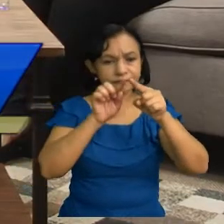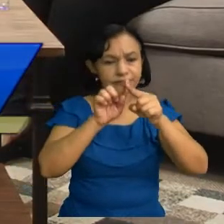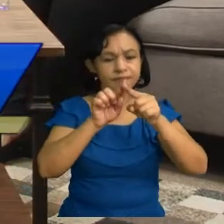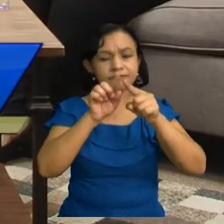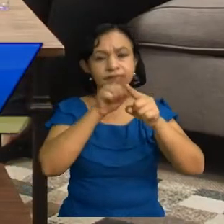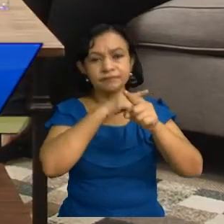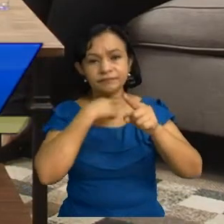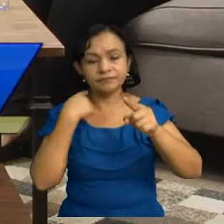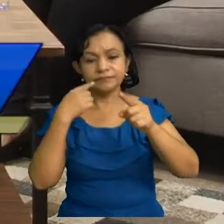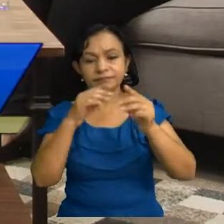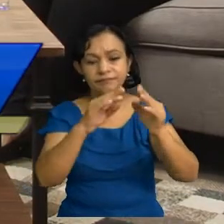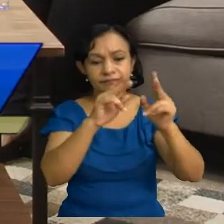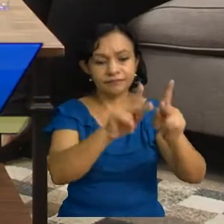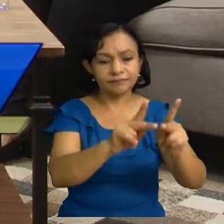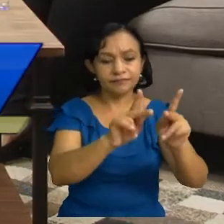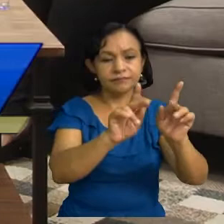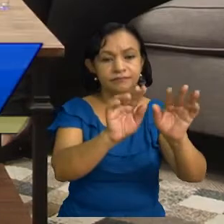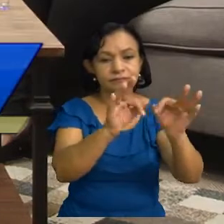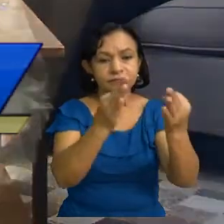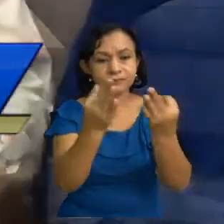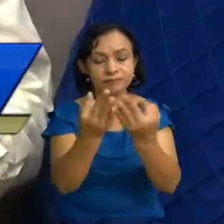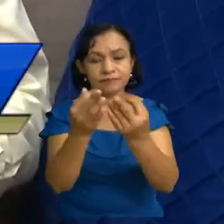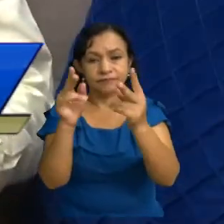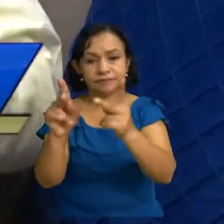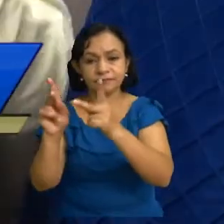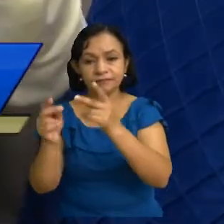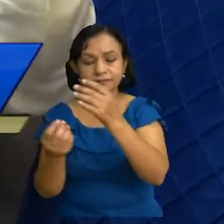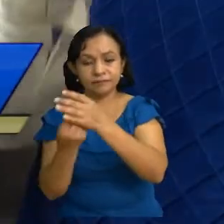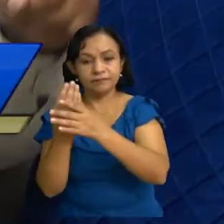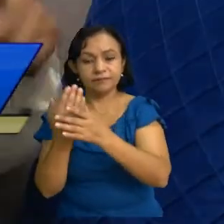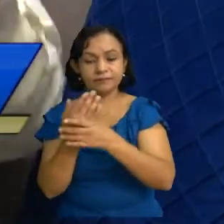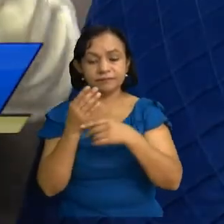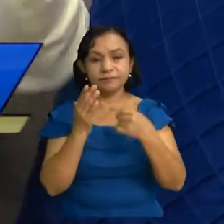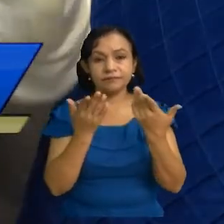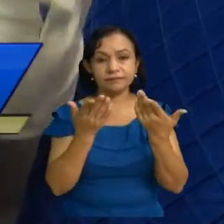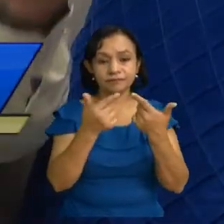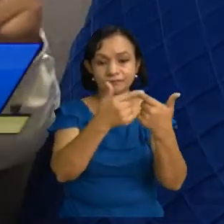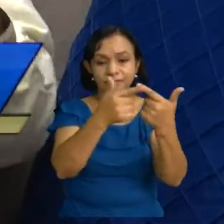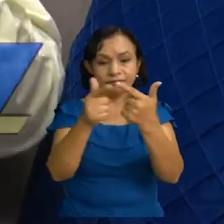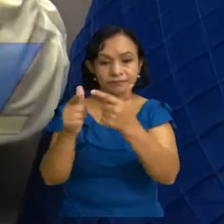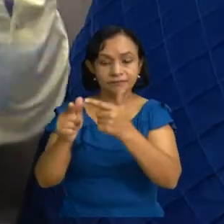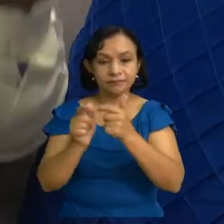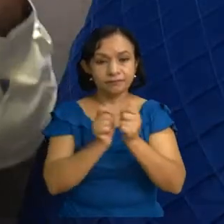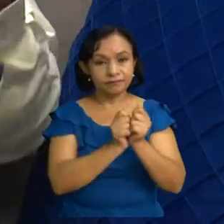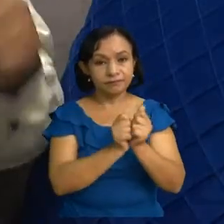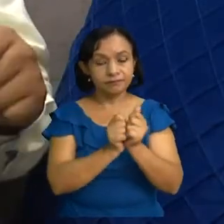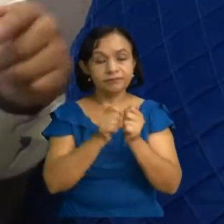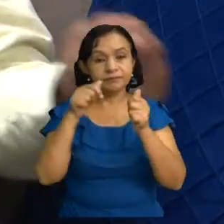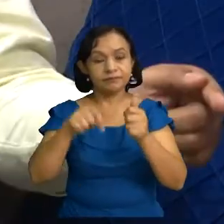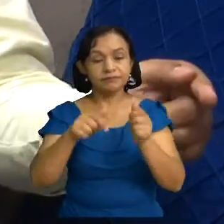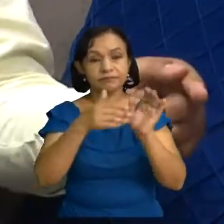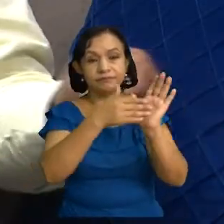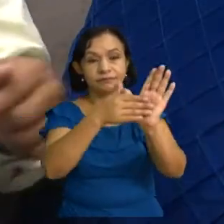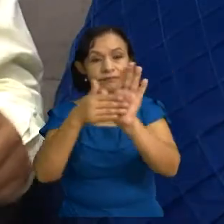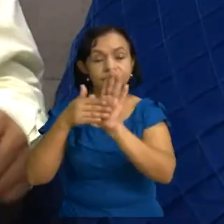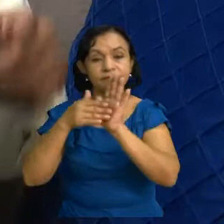la comunidad la familia los productores claros es un ciclo comprendiendo lo dentro de este modelo de desarrollo la verdad porque de